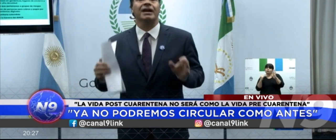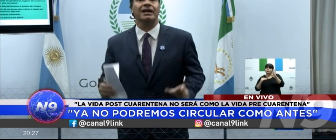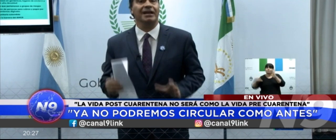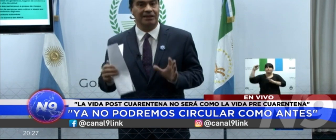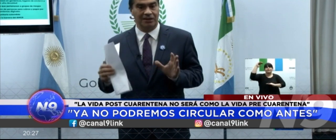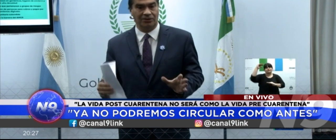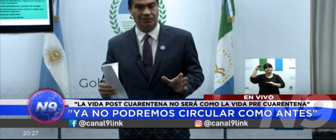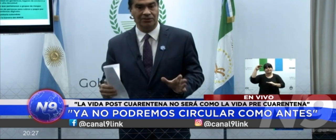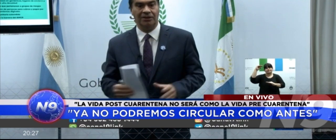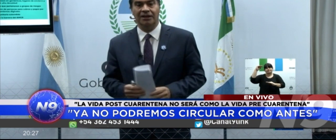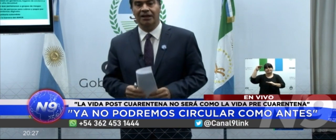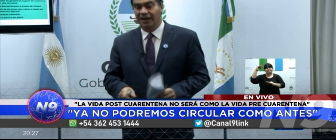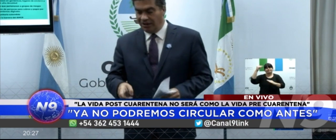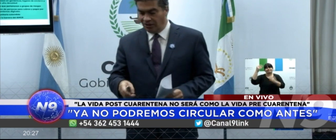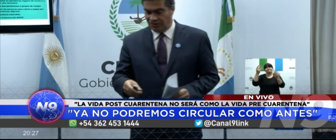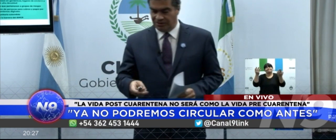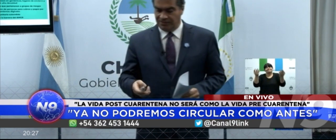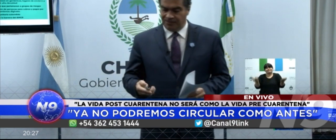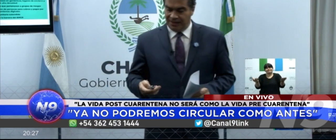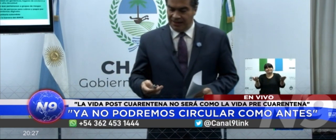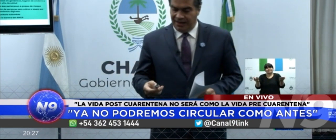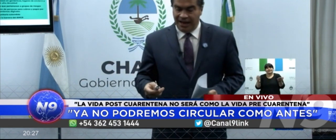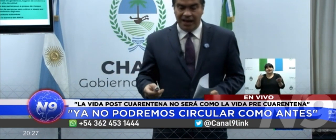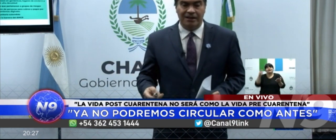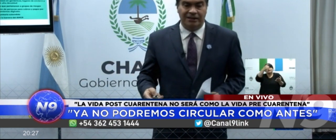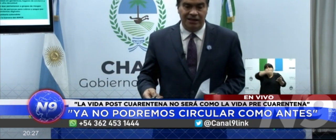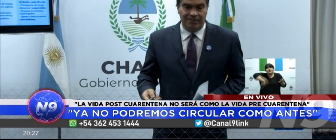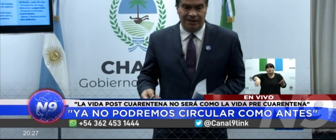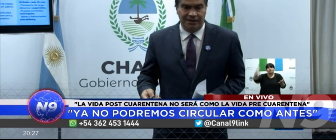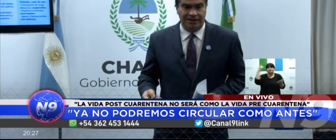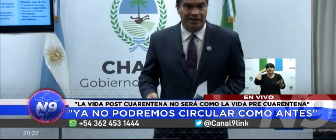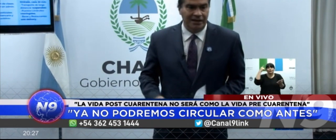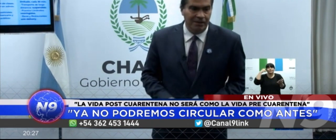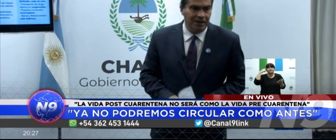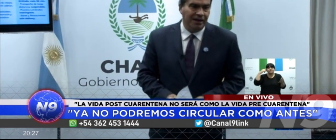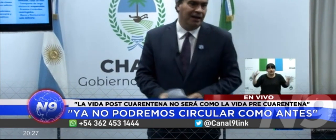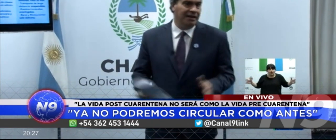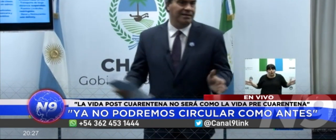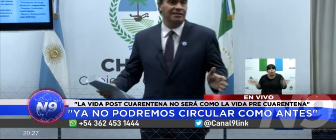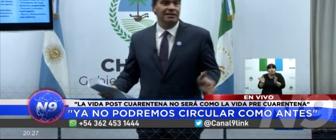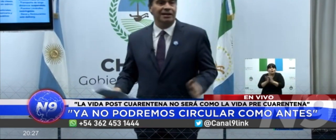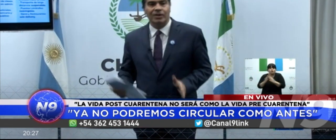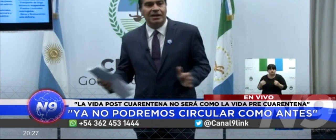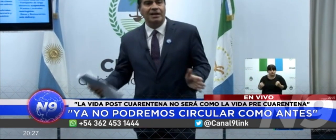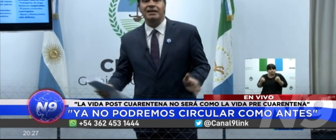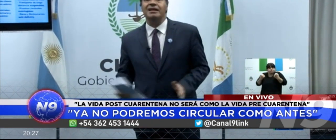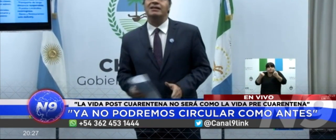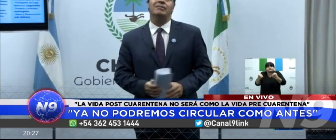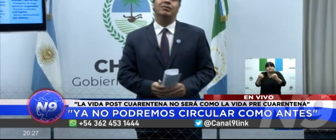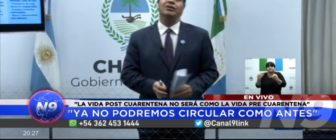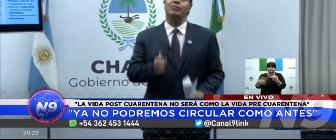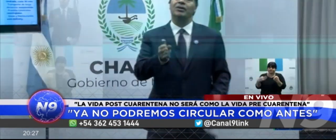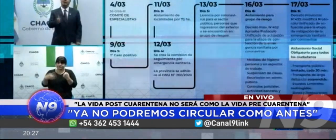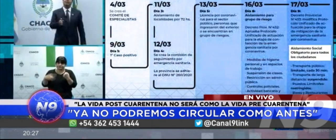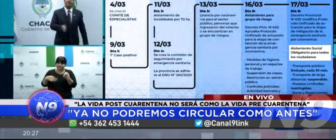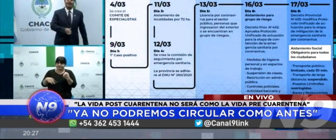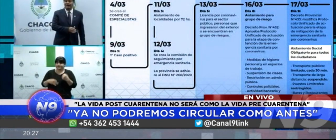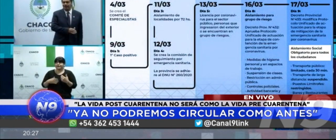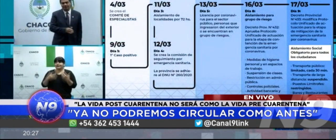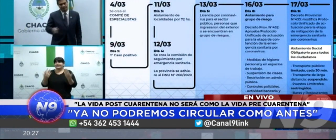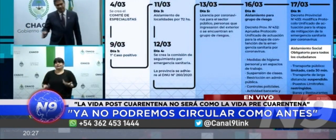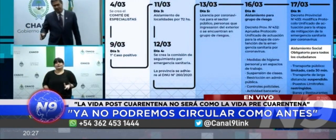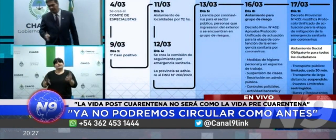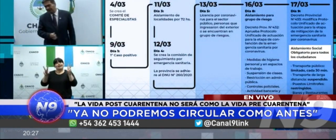que superar entre todos. Entonces, el tema que quería explicar es que nuestra línea de tiempo, digo porque